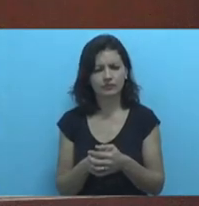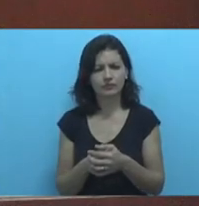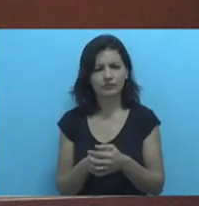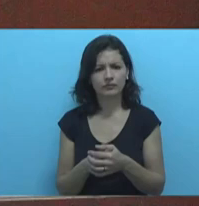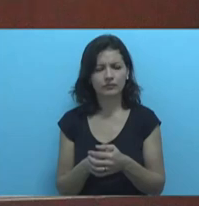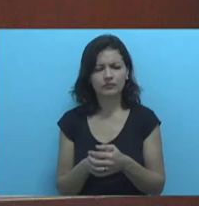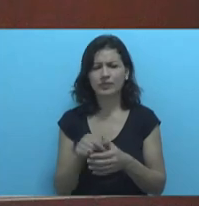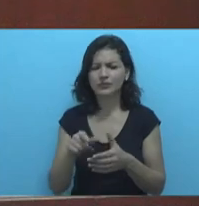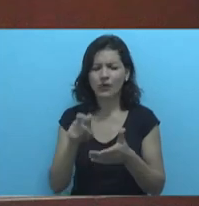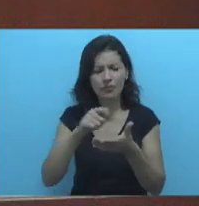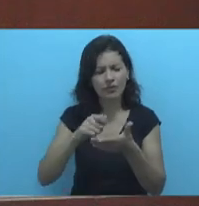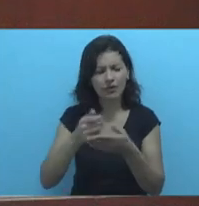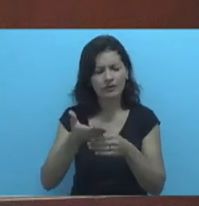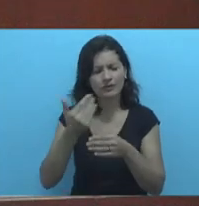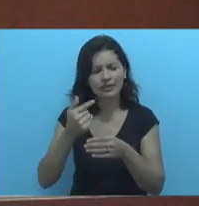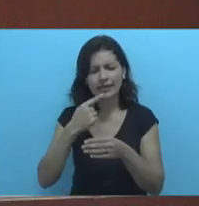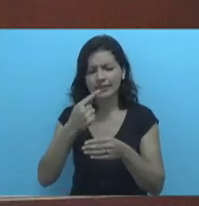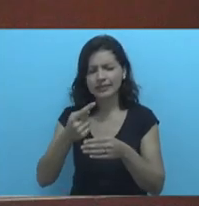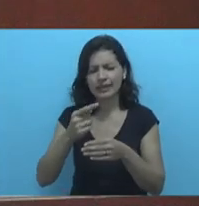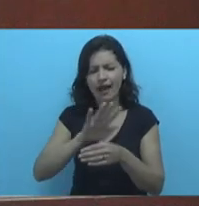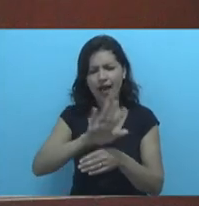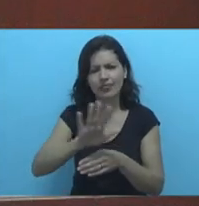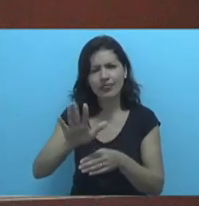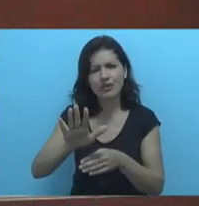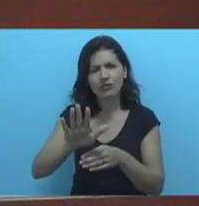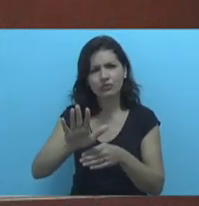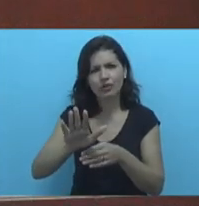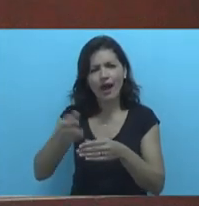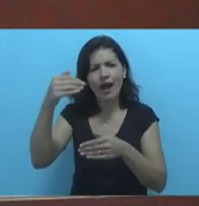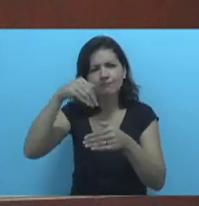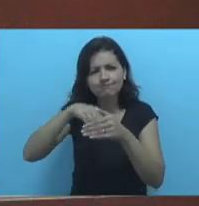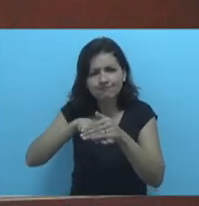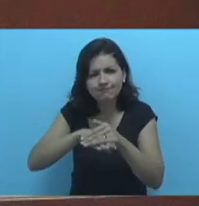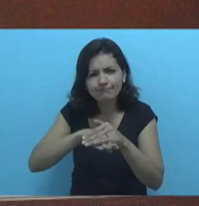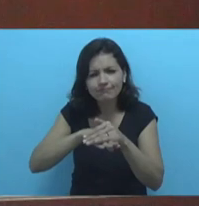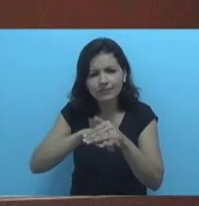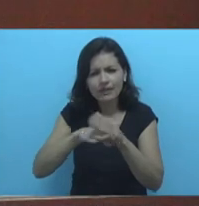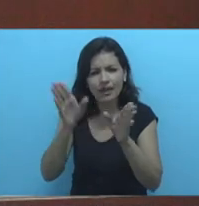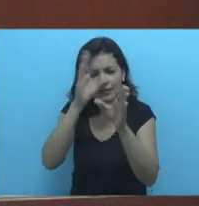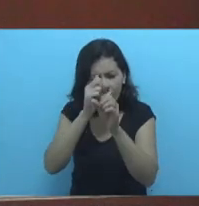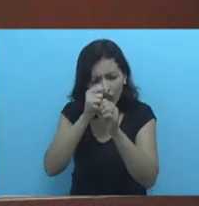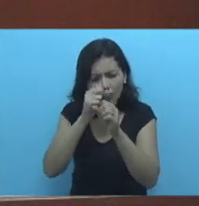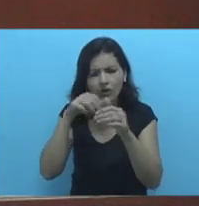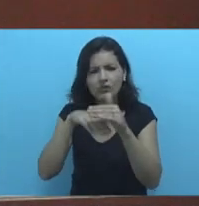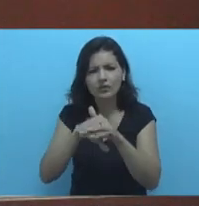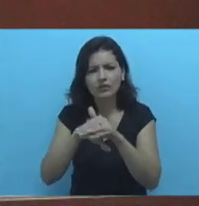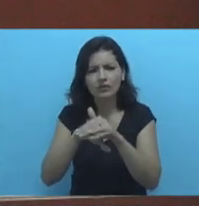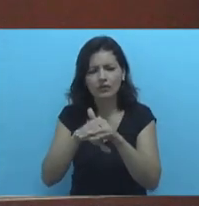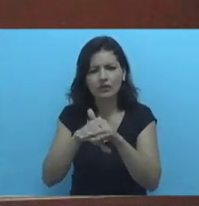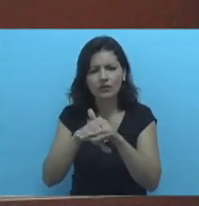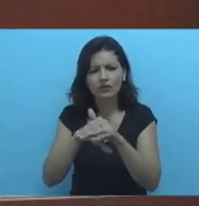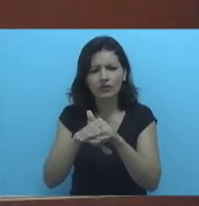que dice que detrás de todo a Dios se oculta, detrás de todo a Dios se oculta en